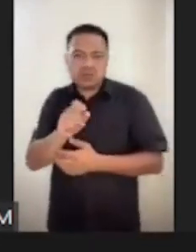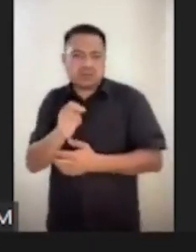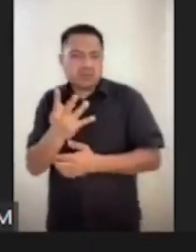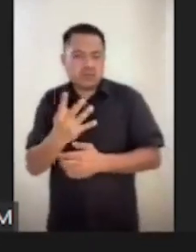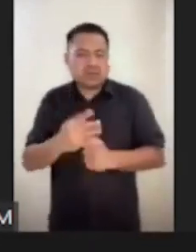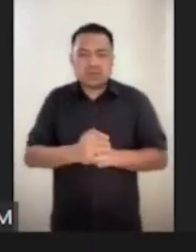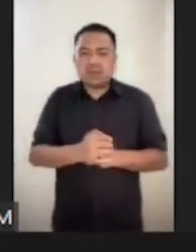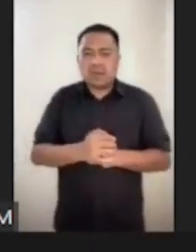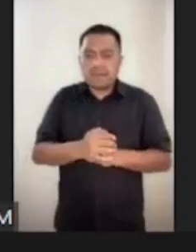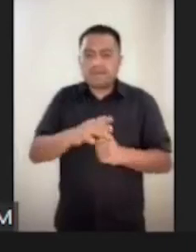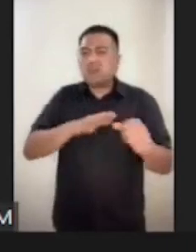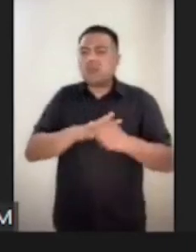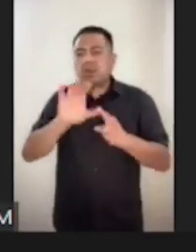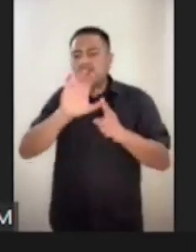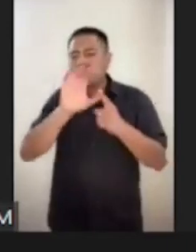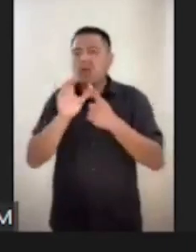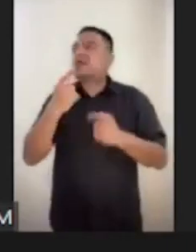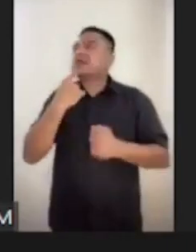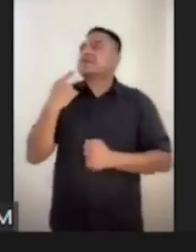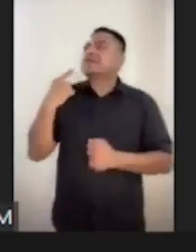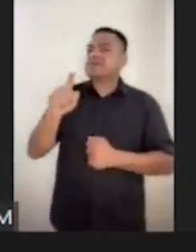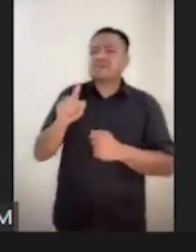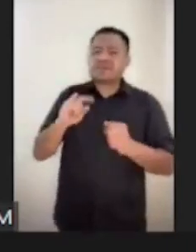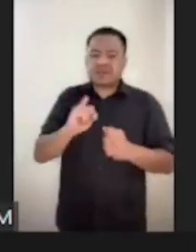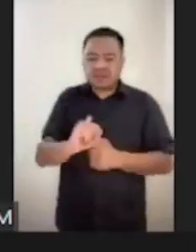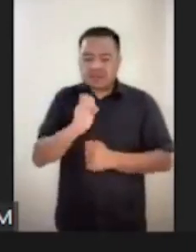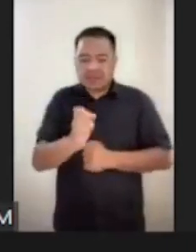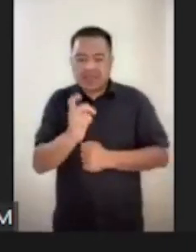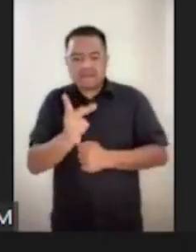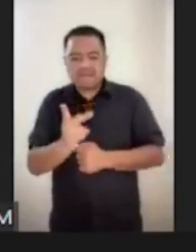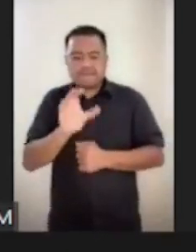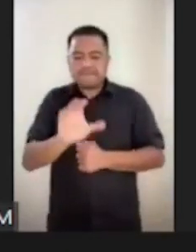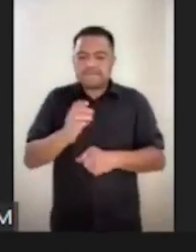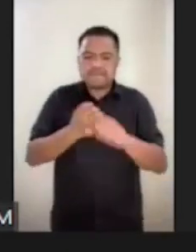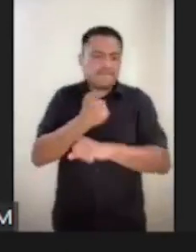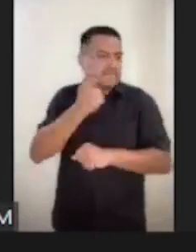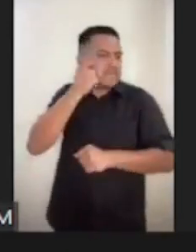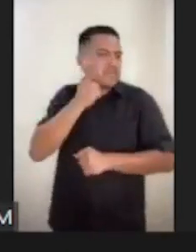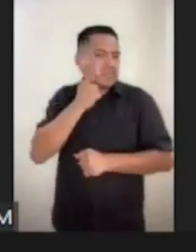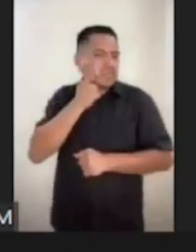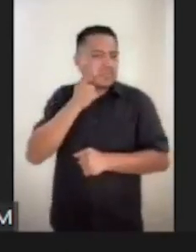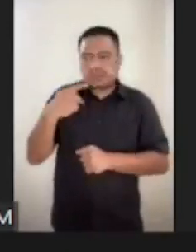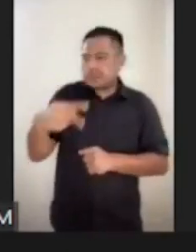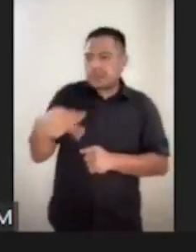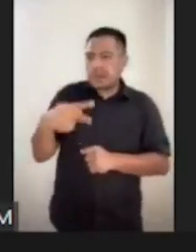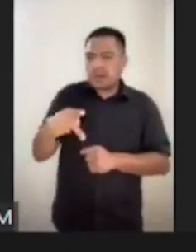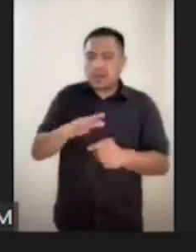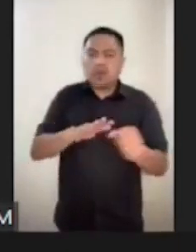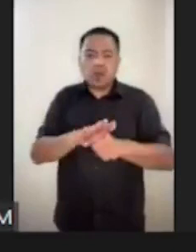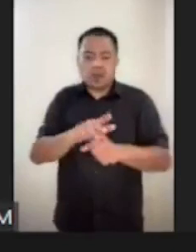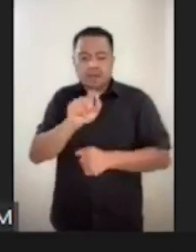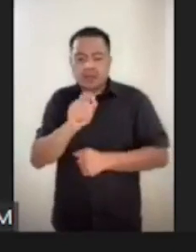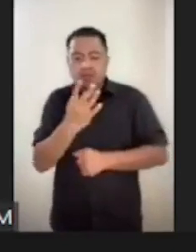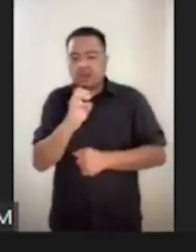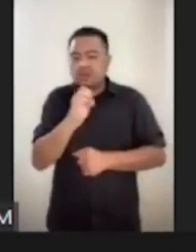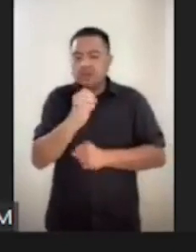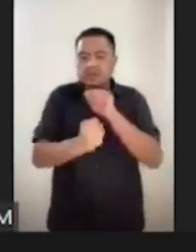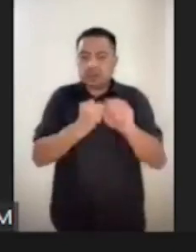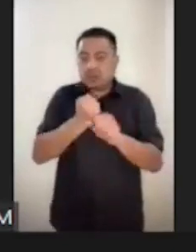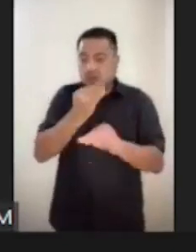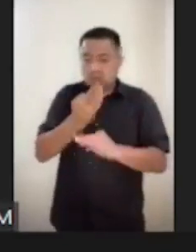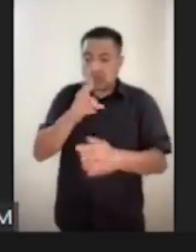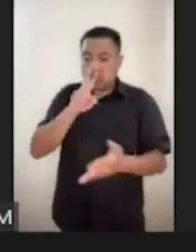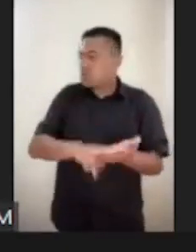24-01-2024 emitido por la Comisión de Quejas y Denuncias del Instituto Electoral y de Participación Ciudadana del Estado de Guerrero el 24 de enero del presente